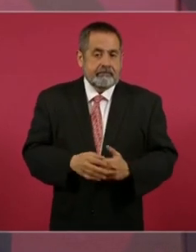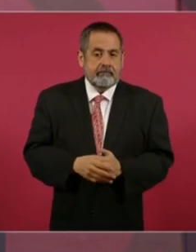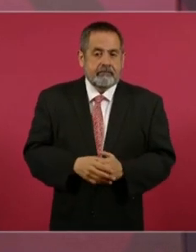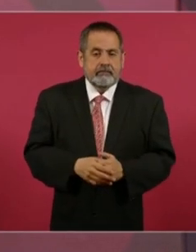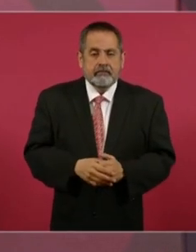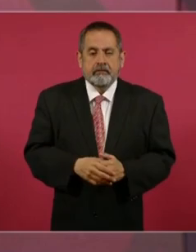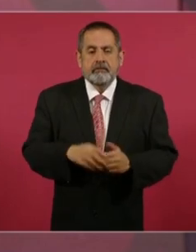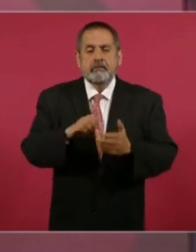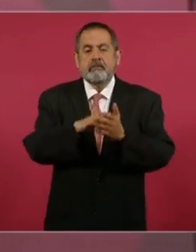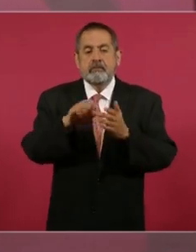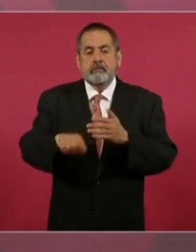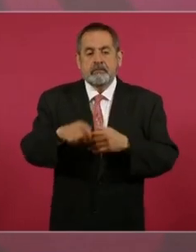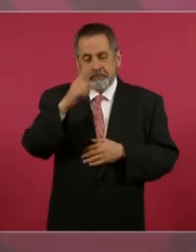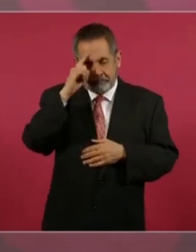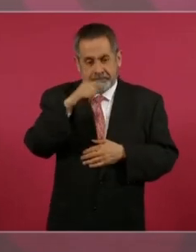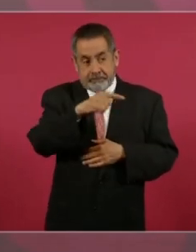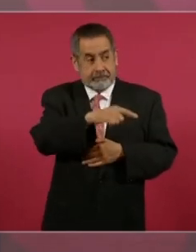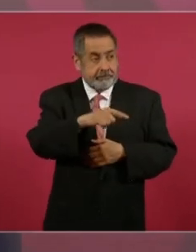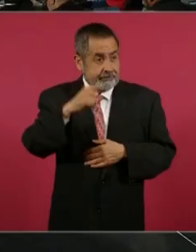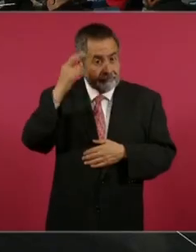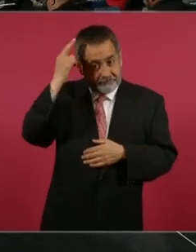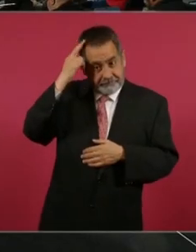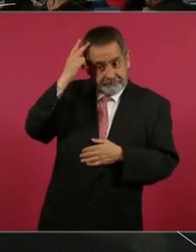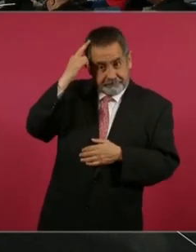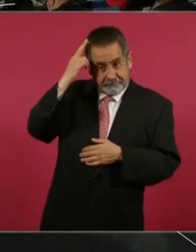¿Qué pasa con el archivo de Porfirio Díaz?